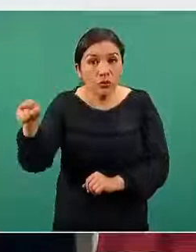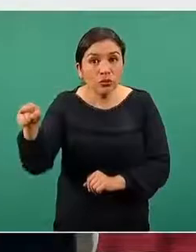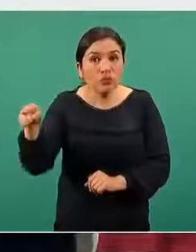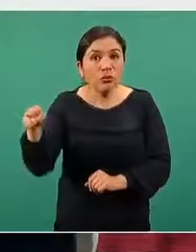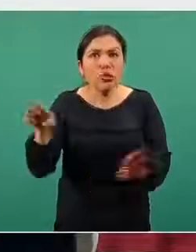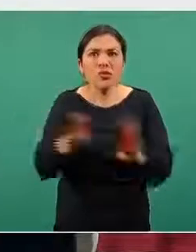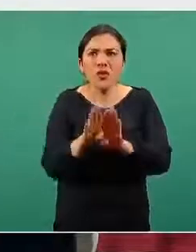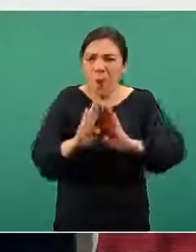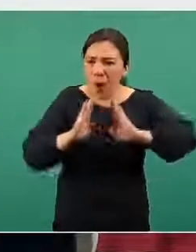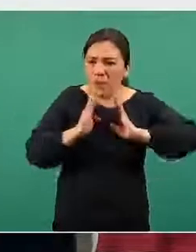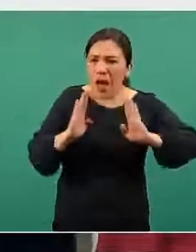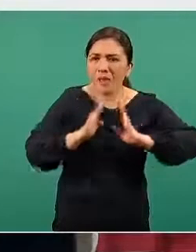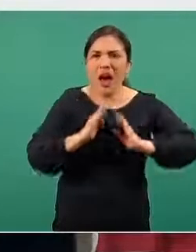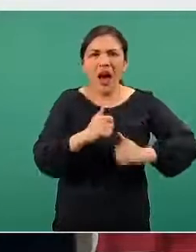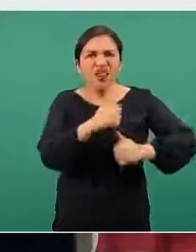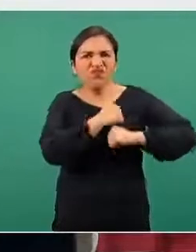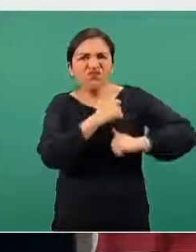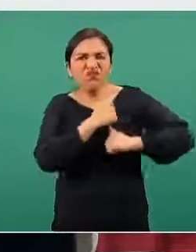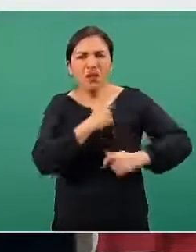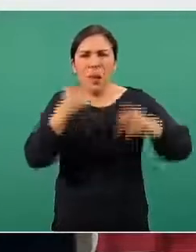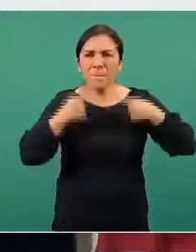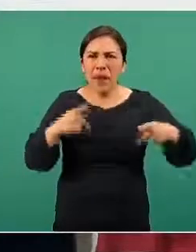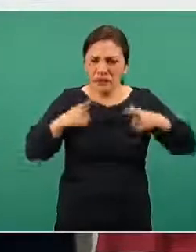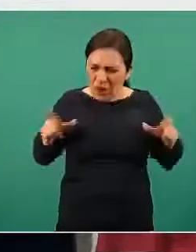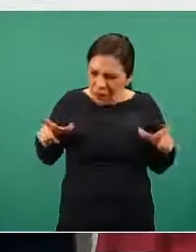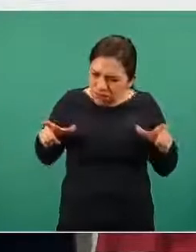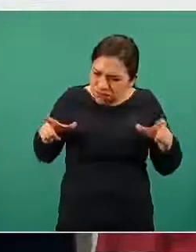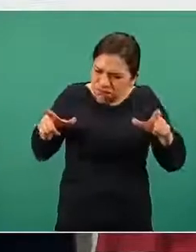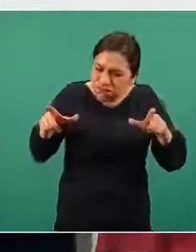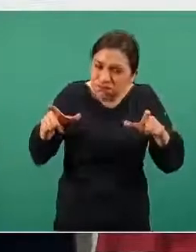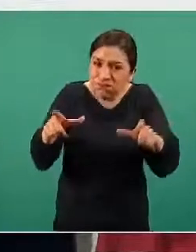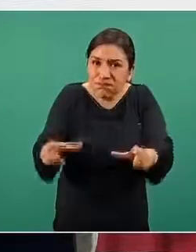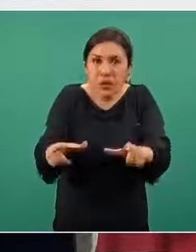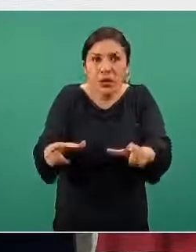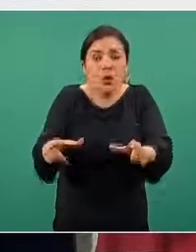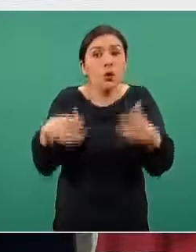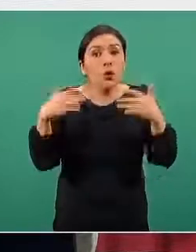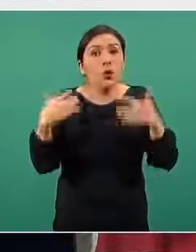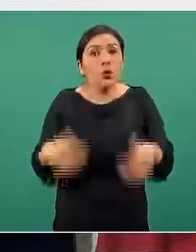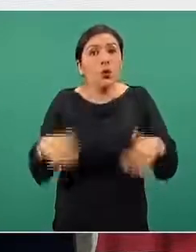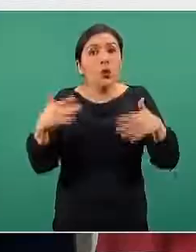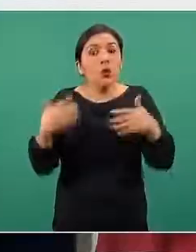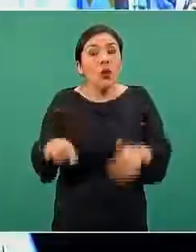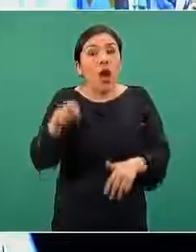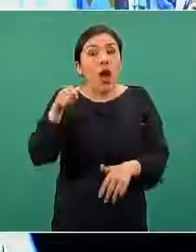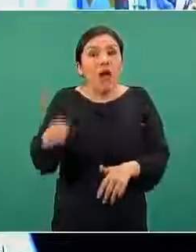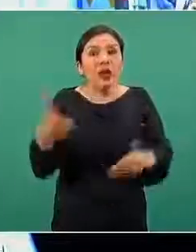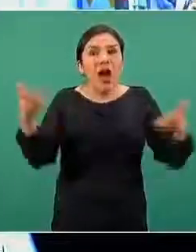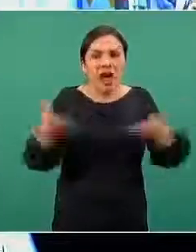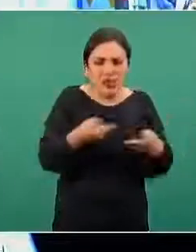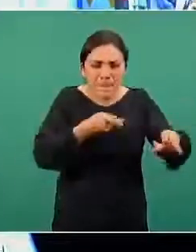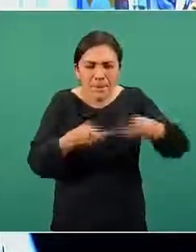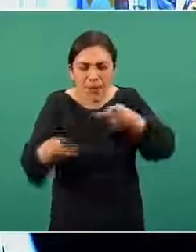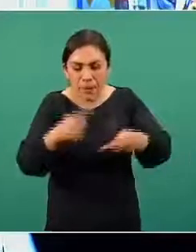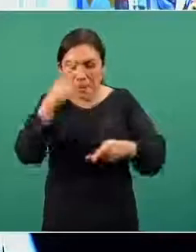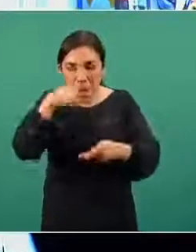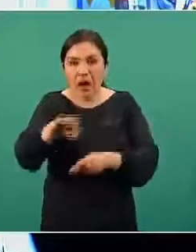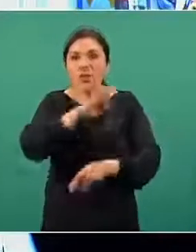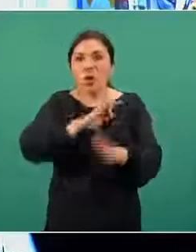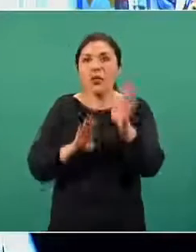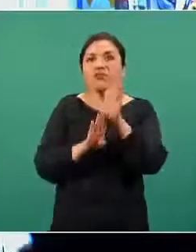un ejército, una estructura de gente que nos organizamos para sacar